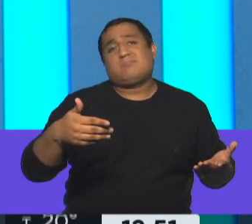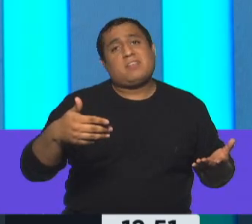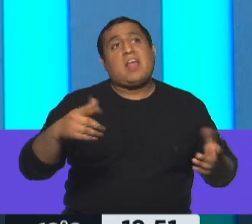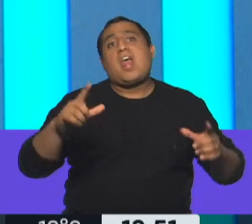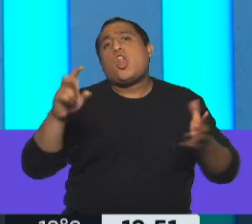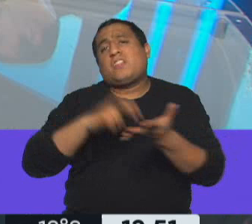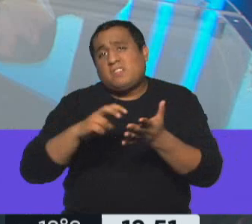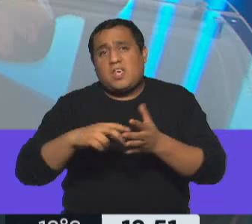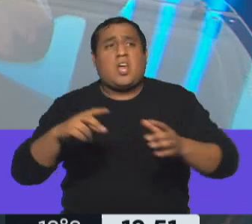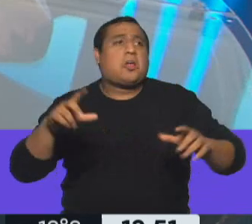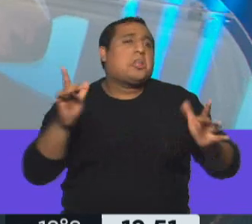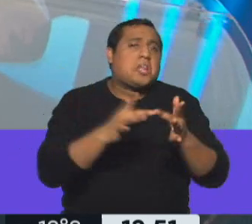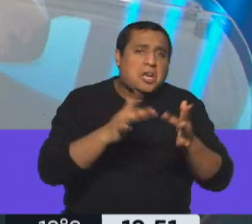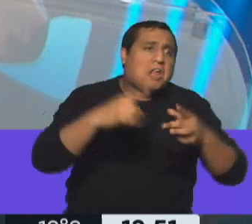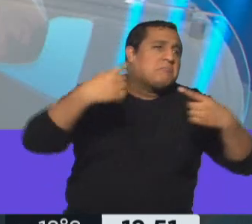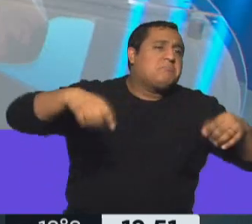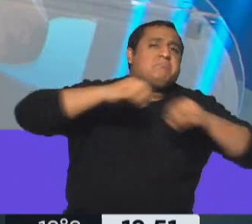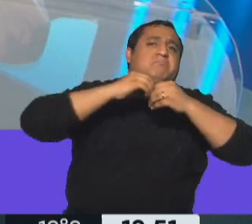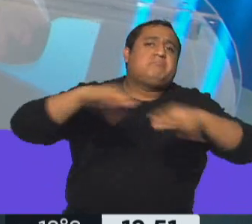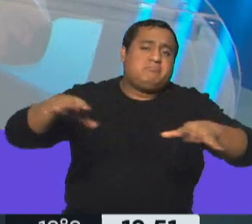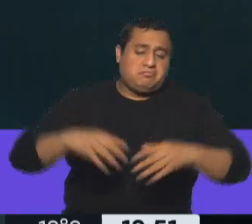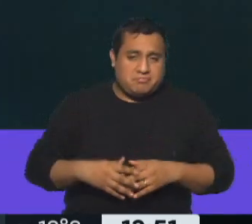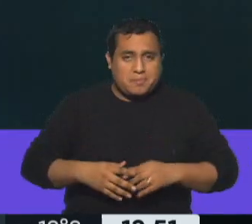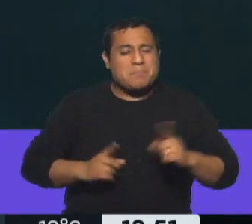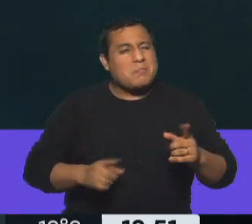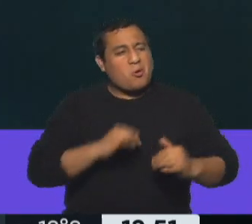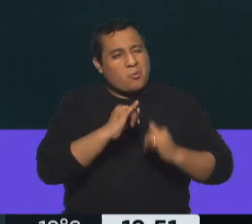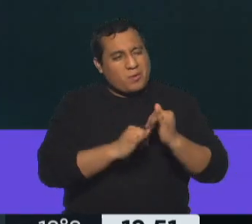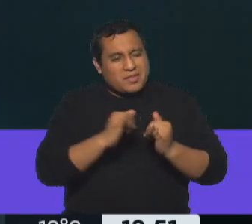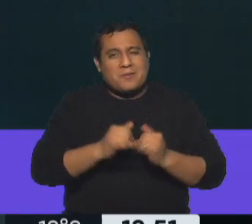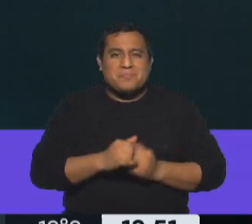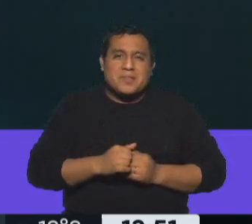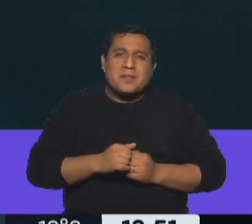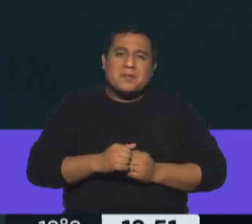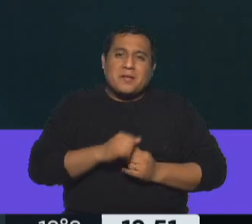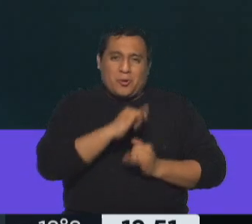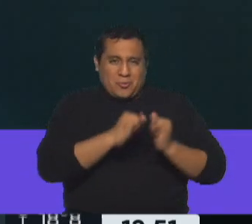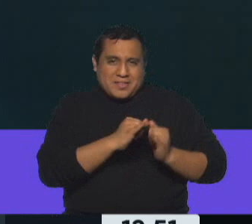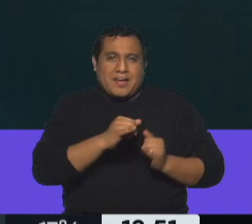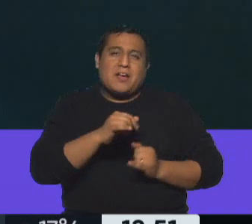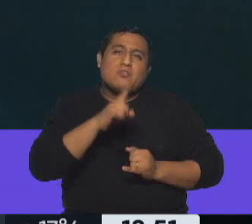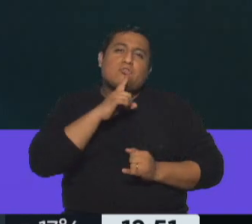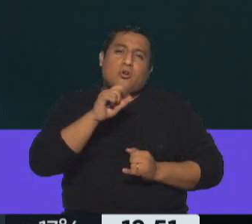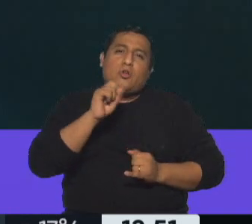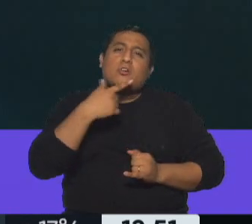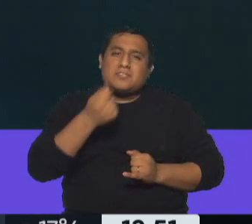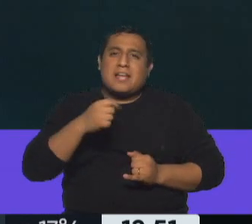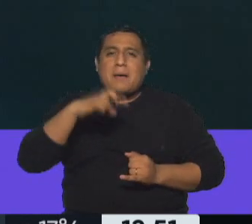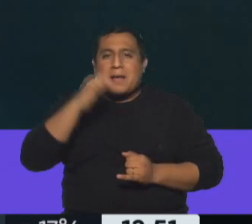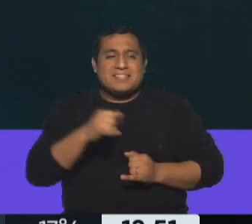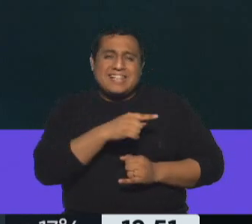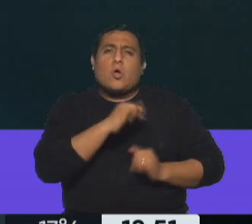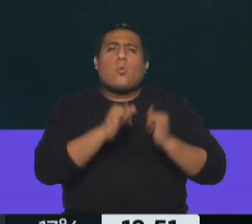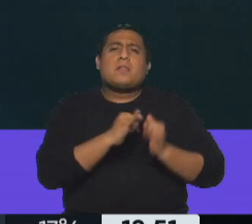medios y es interesante también feder a propósito de esta frase de victoria tolosa más ponerla en contexto no fue en un canal de youtube